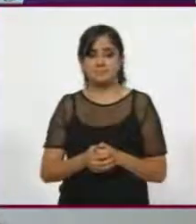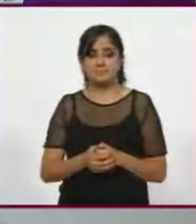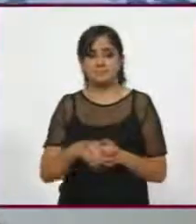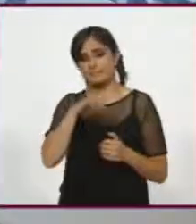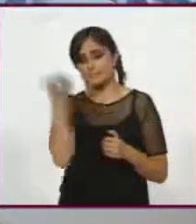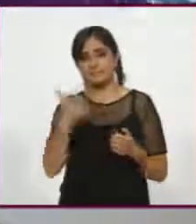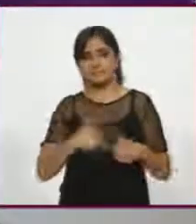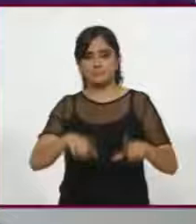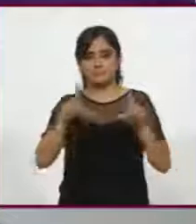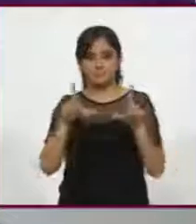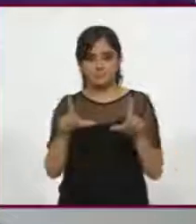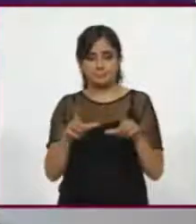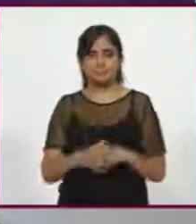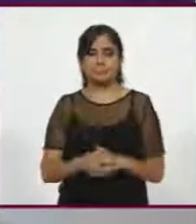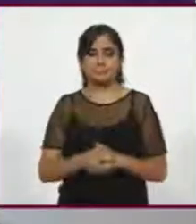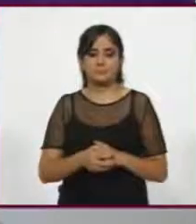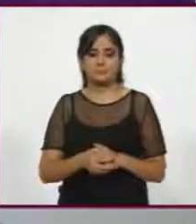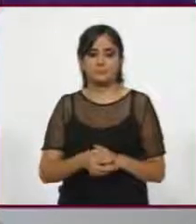Siguiente gráfico.